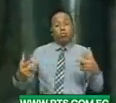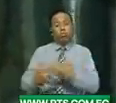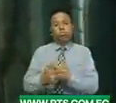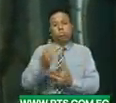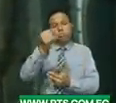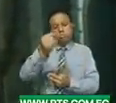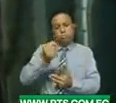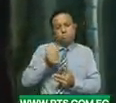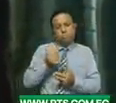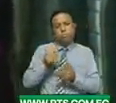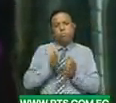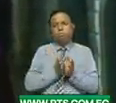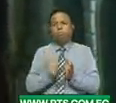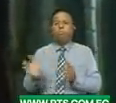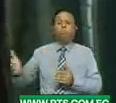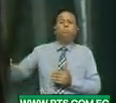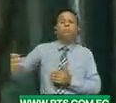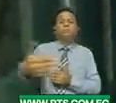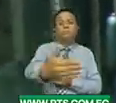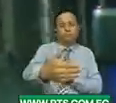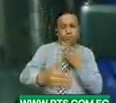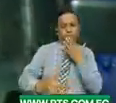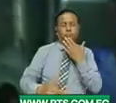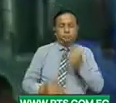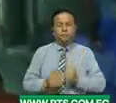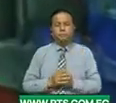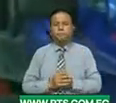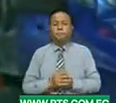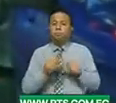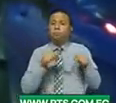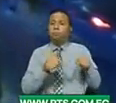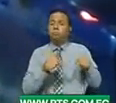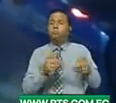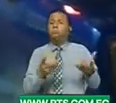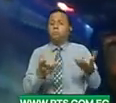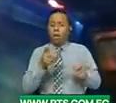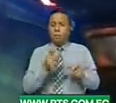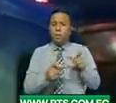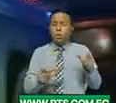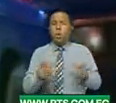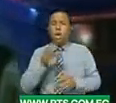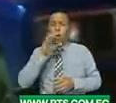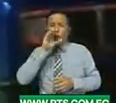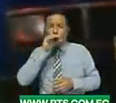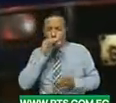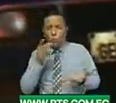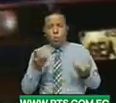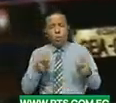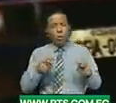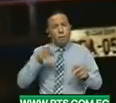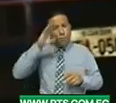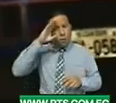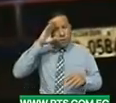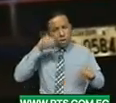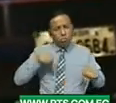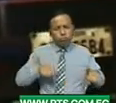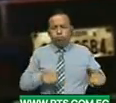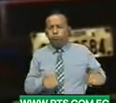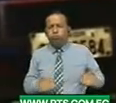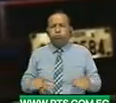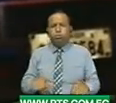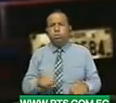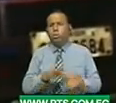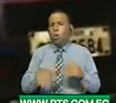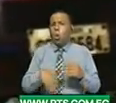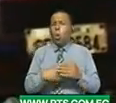zona, donde se encuentran personal de servicio urbano del Grupo de Operaciones Motorizadas de la Policía y también